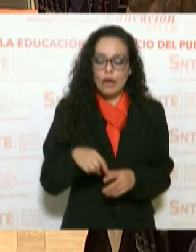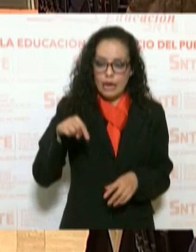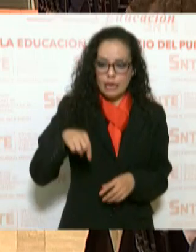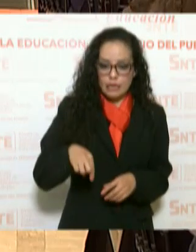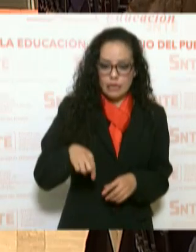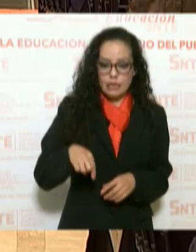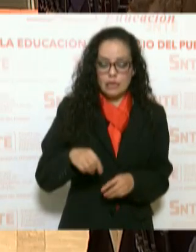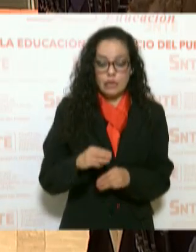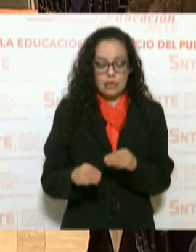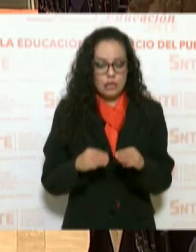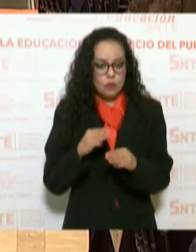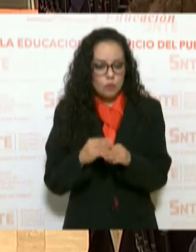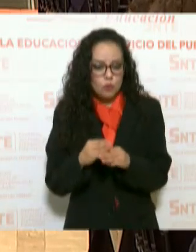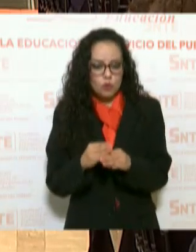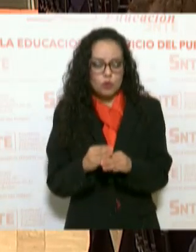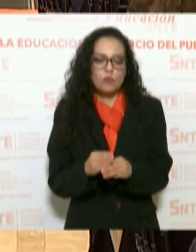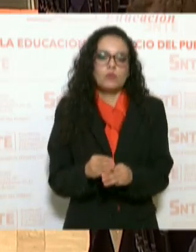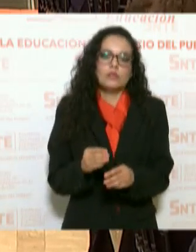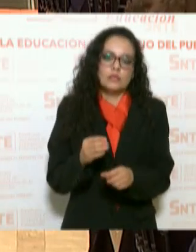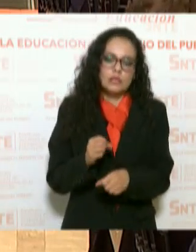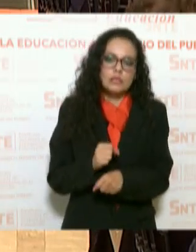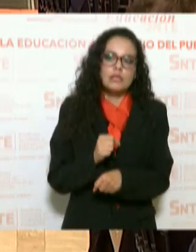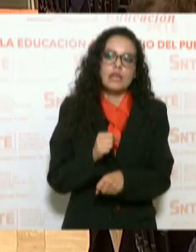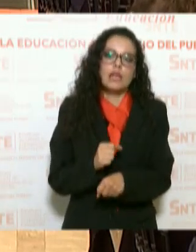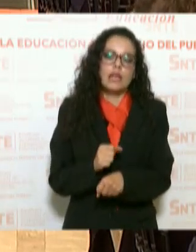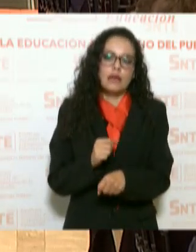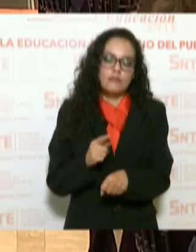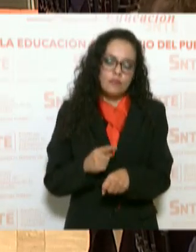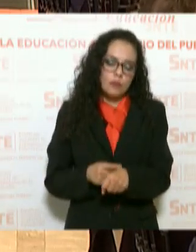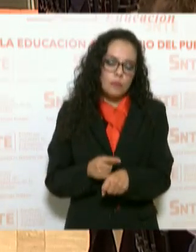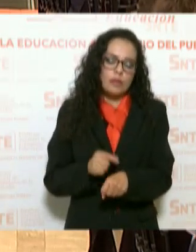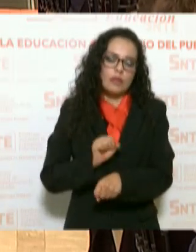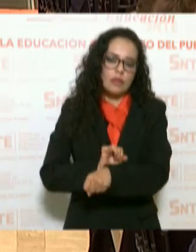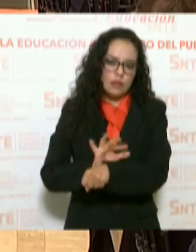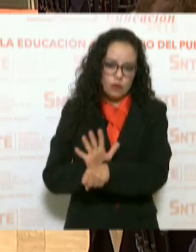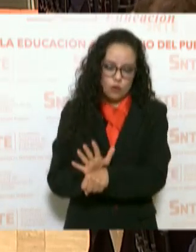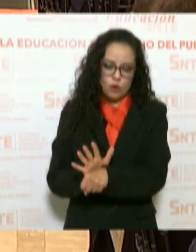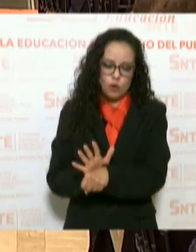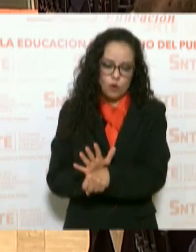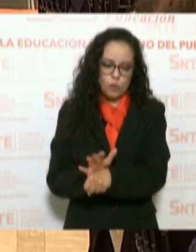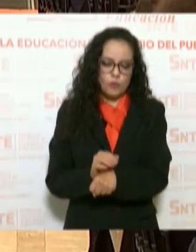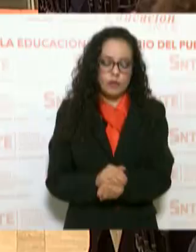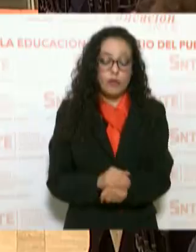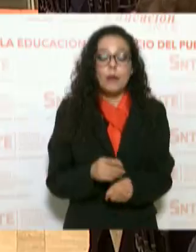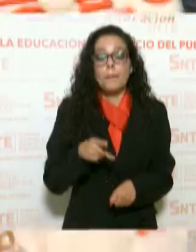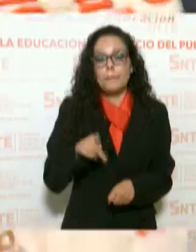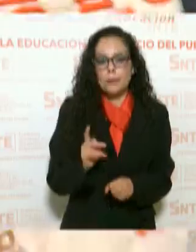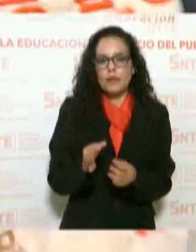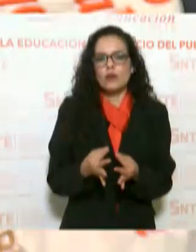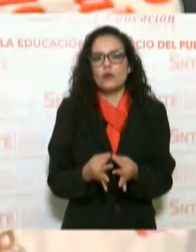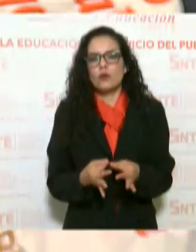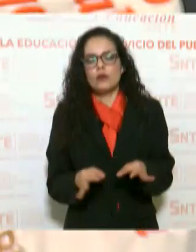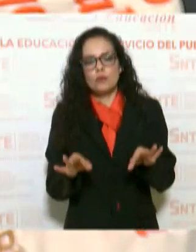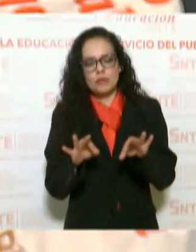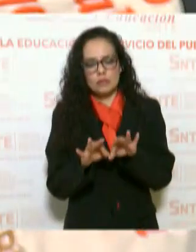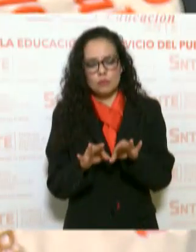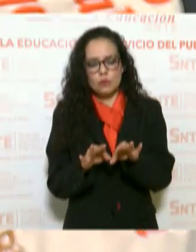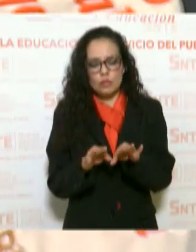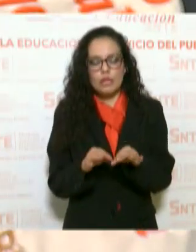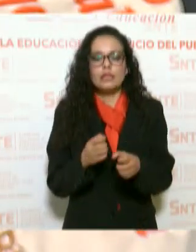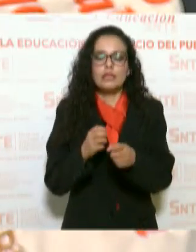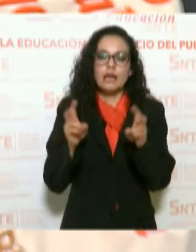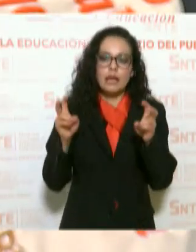rasgos llamativos de la salida de México en la crisis en materia de educación es especialmente relevante. Bajo